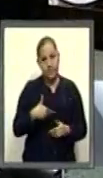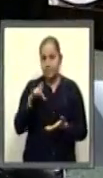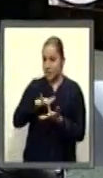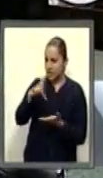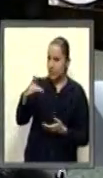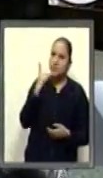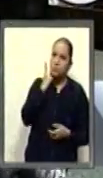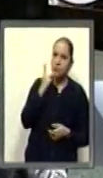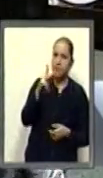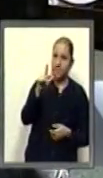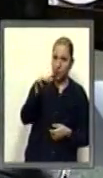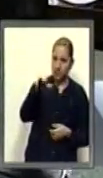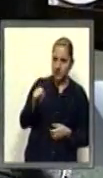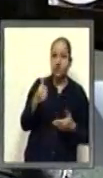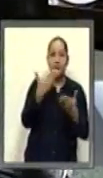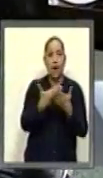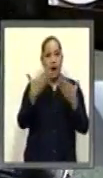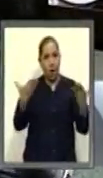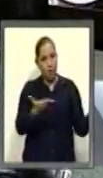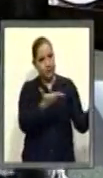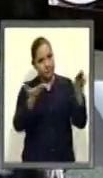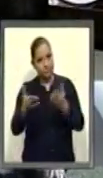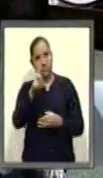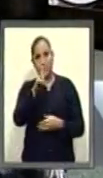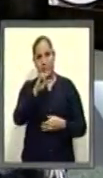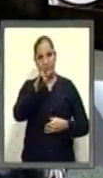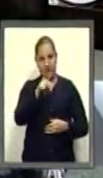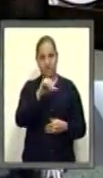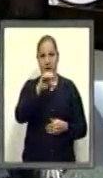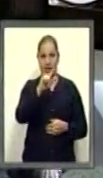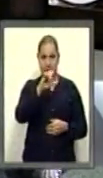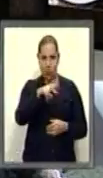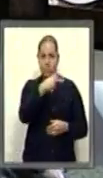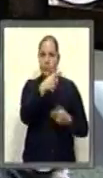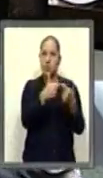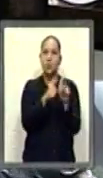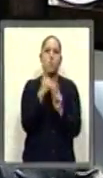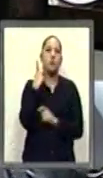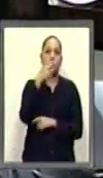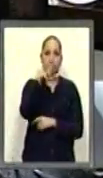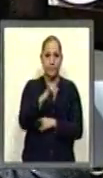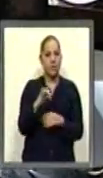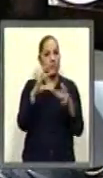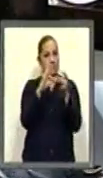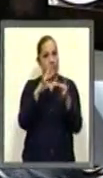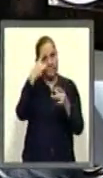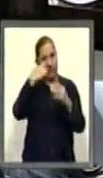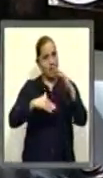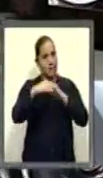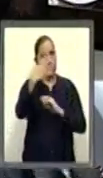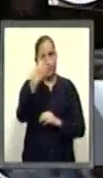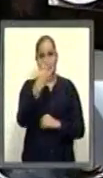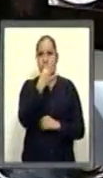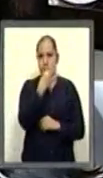senadora Diva Adamira Gastelum Bajo, del grupo parlamentario del PRI, está por 3 minutos. En pro.